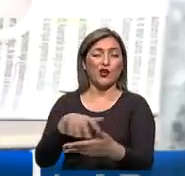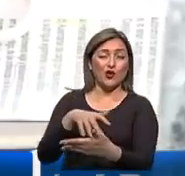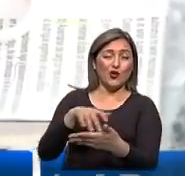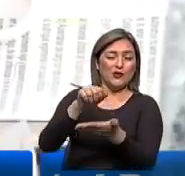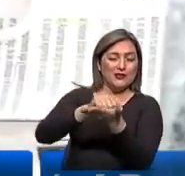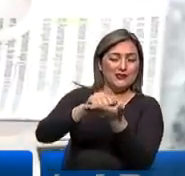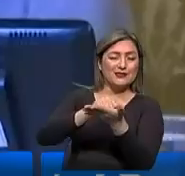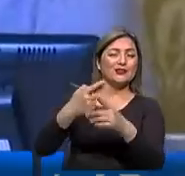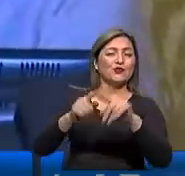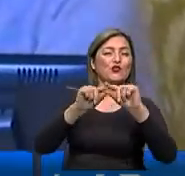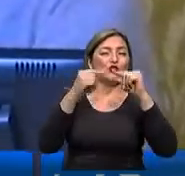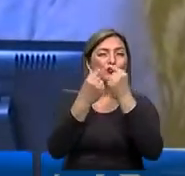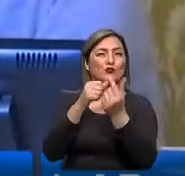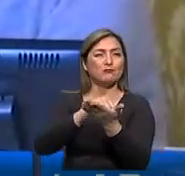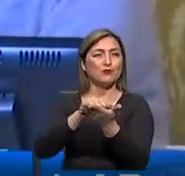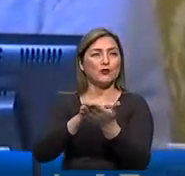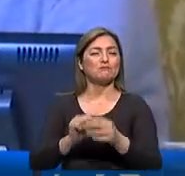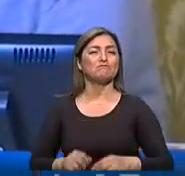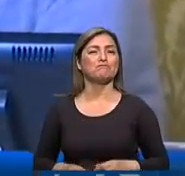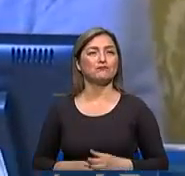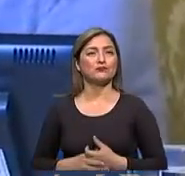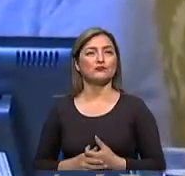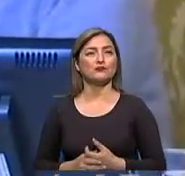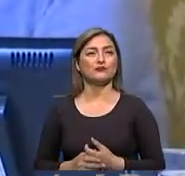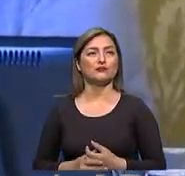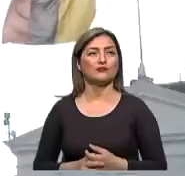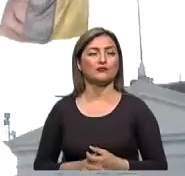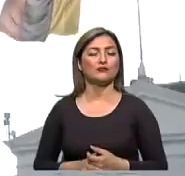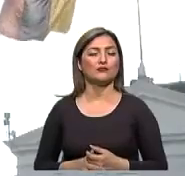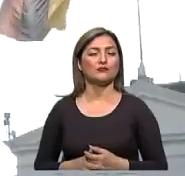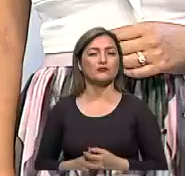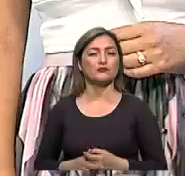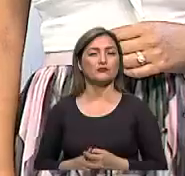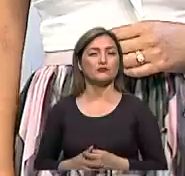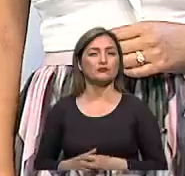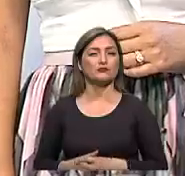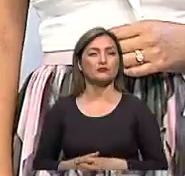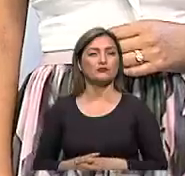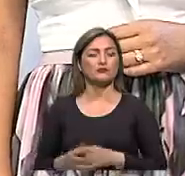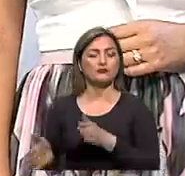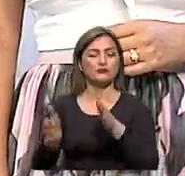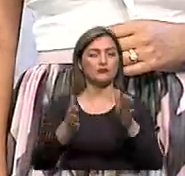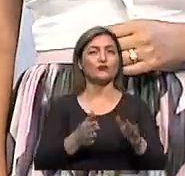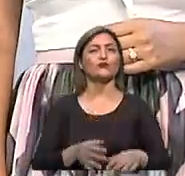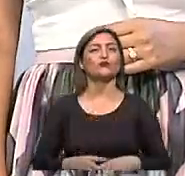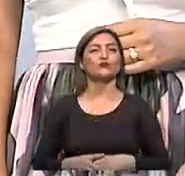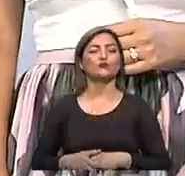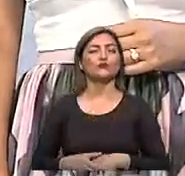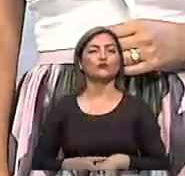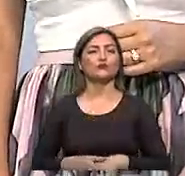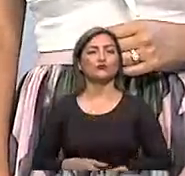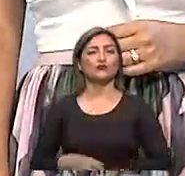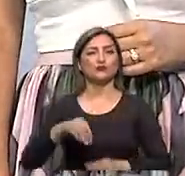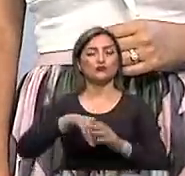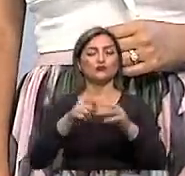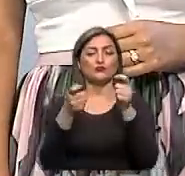cuestionados desde diversos sectores. En Quito, María Gracia Acosta, 24 horas. Cambiamos de tema. Hay desacuerdos incluso dentro